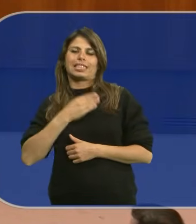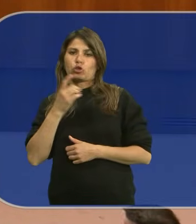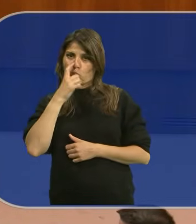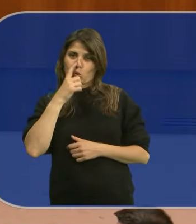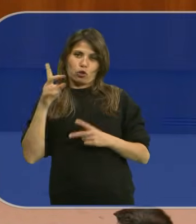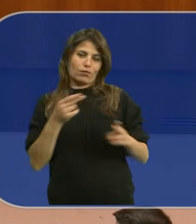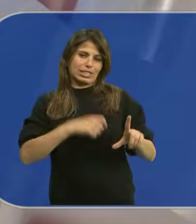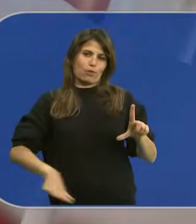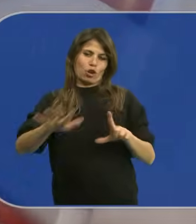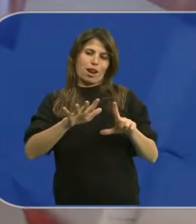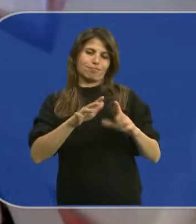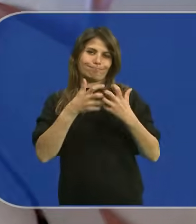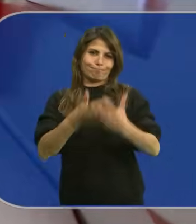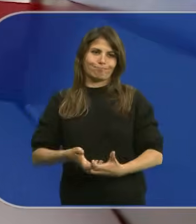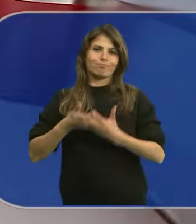nacional.